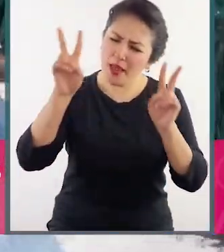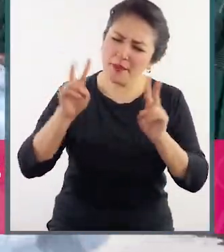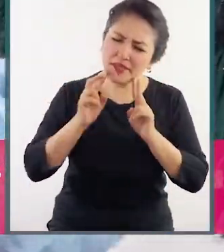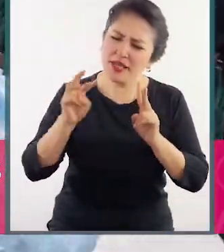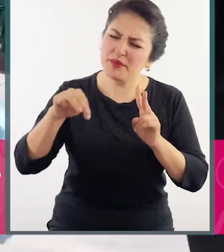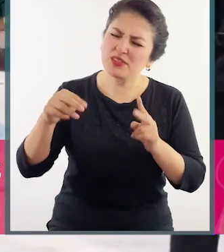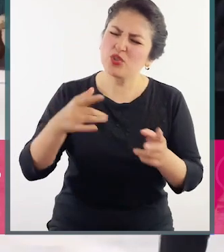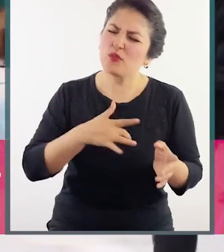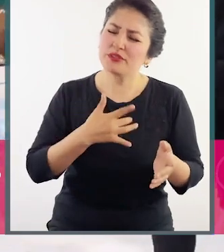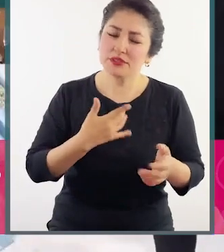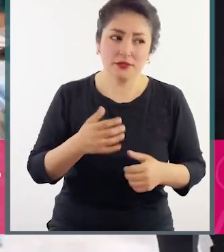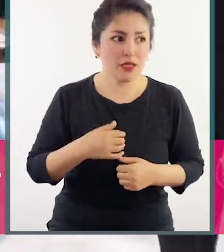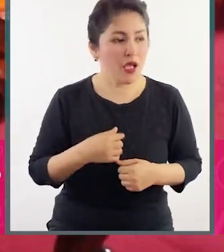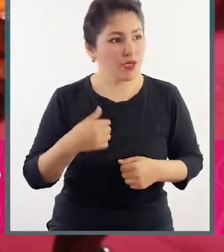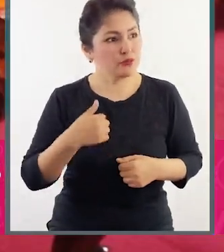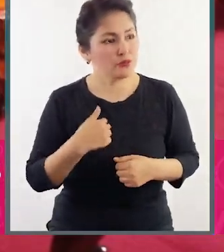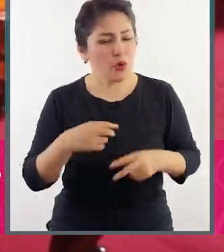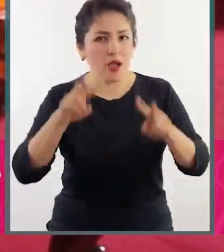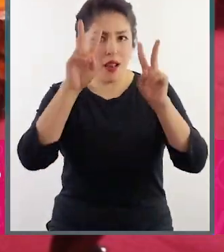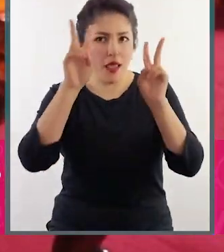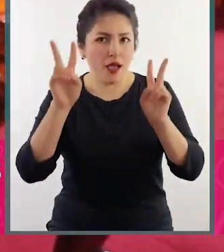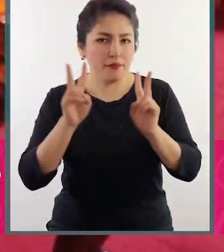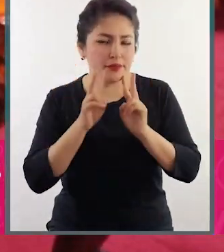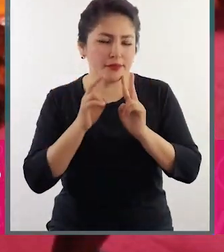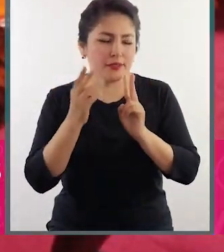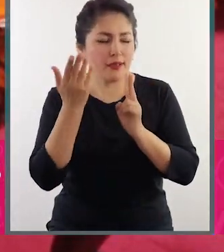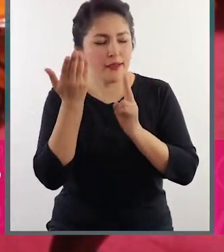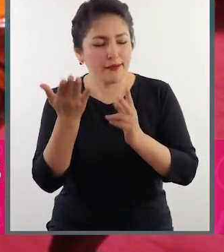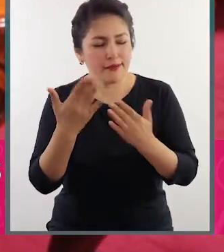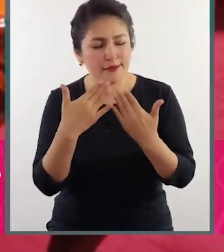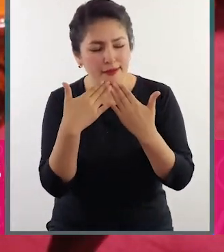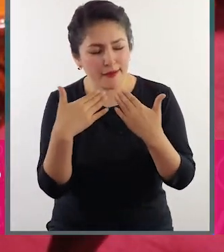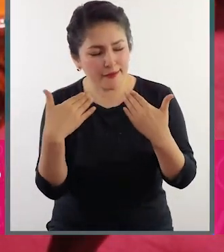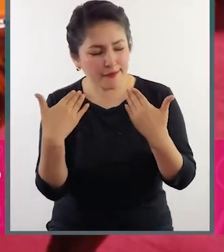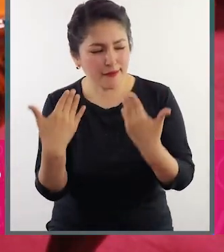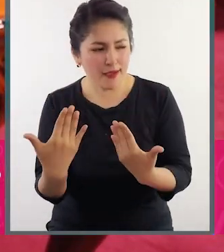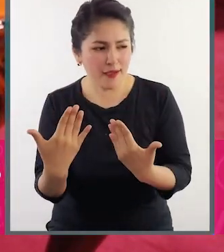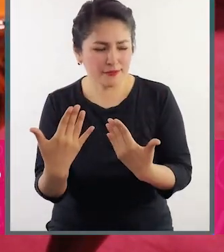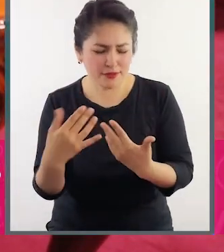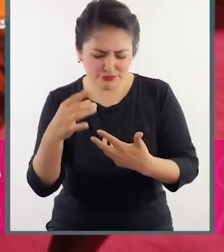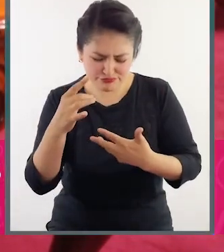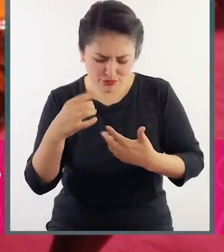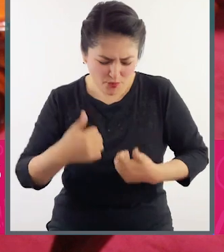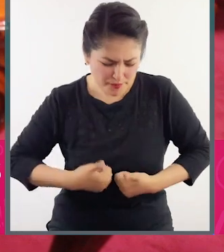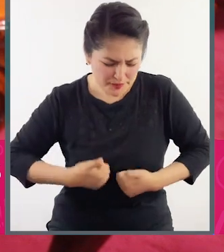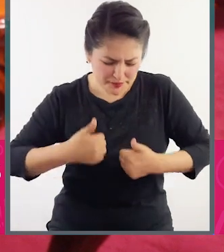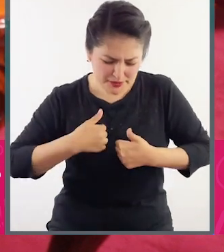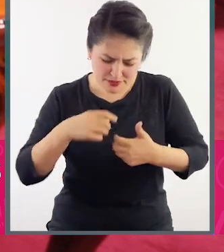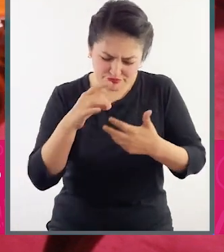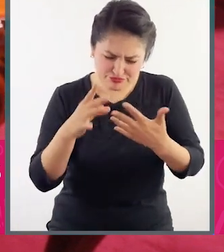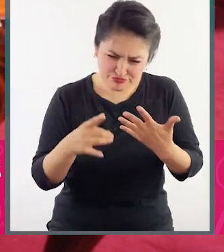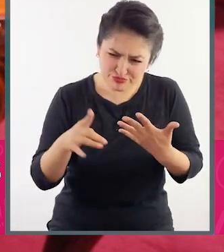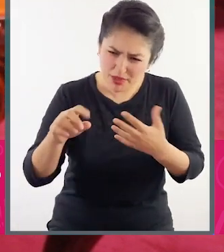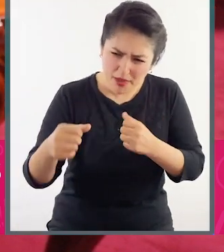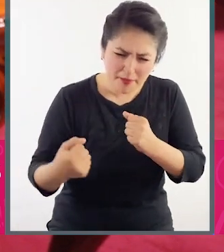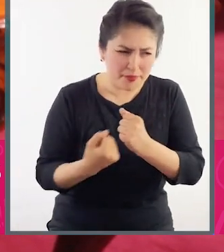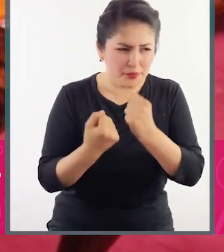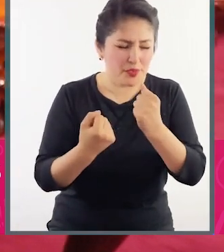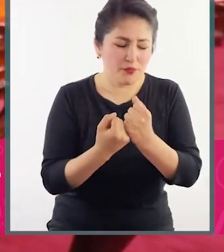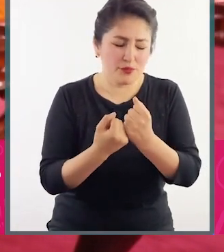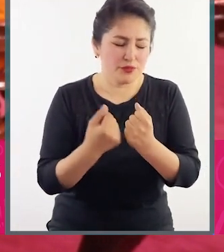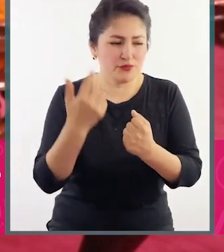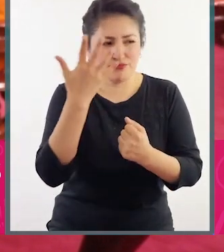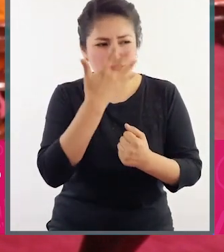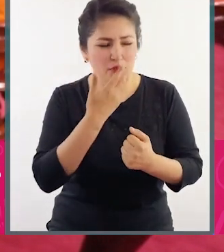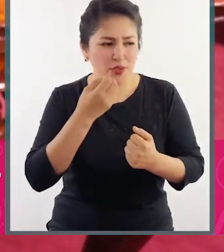Merced? Yo me siento muy agradecida con ella por todo lo que este año ha ido pasando junto con los otros conjuntos. Ha sido